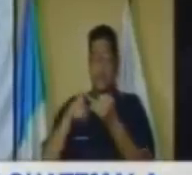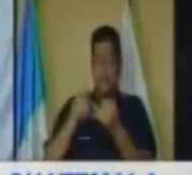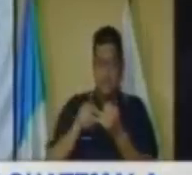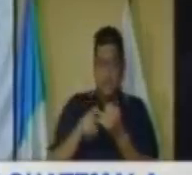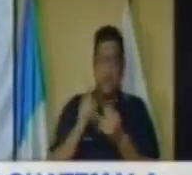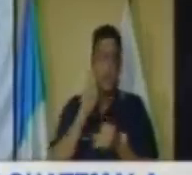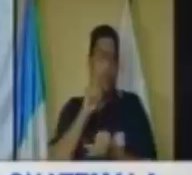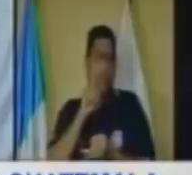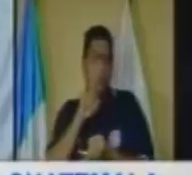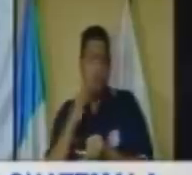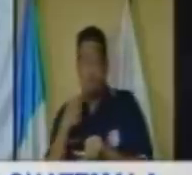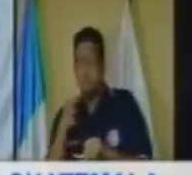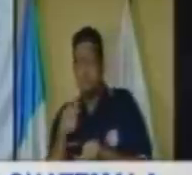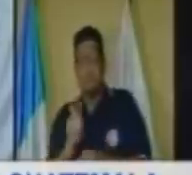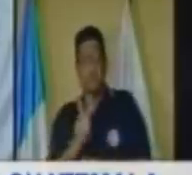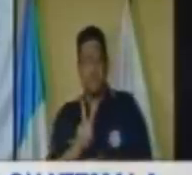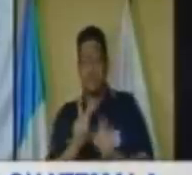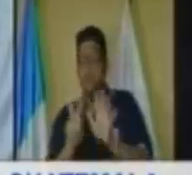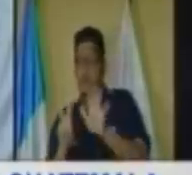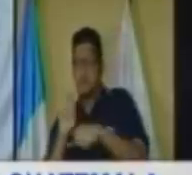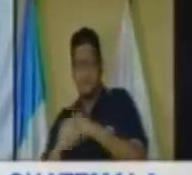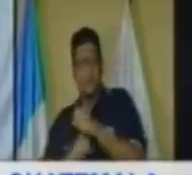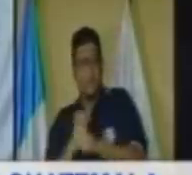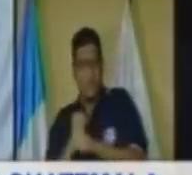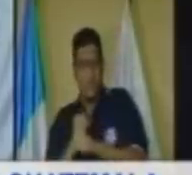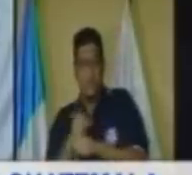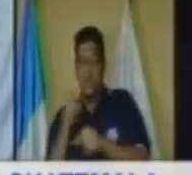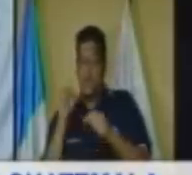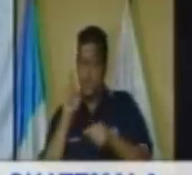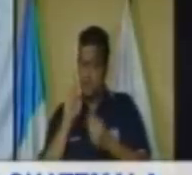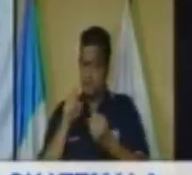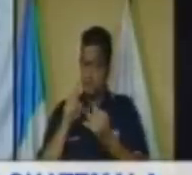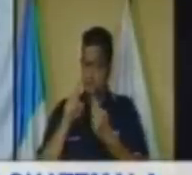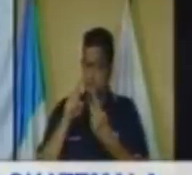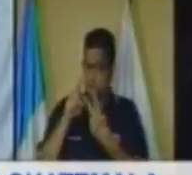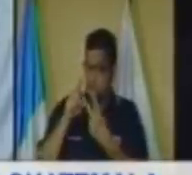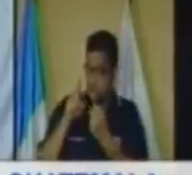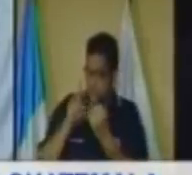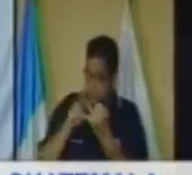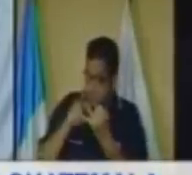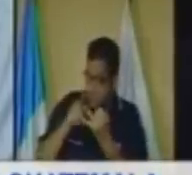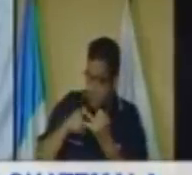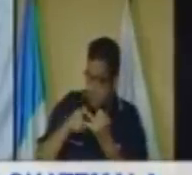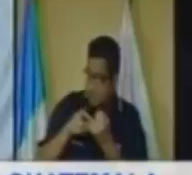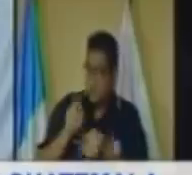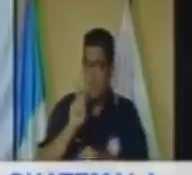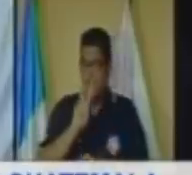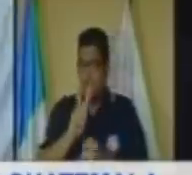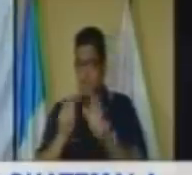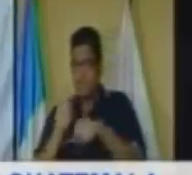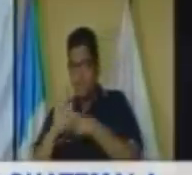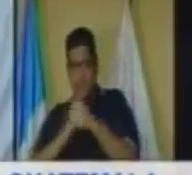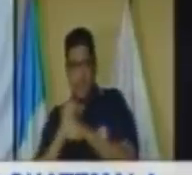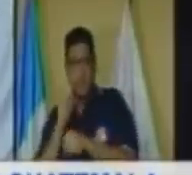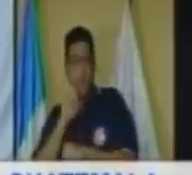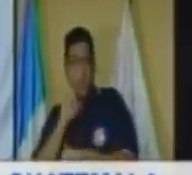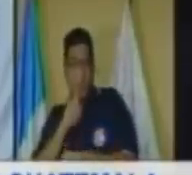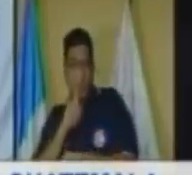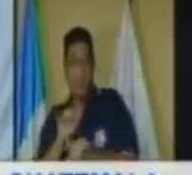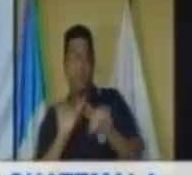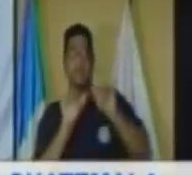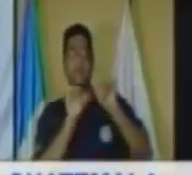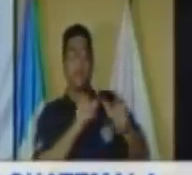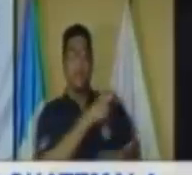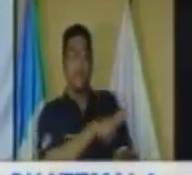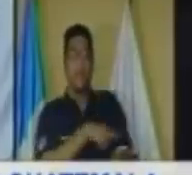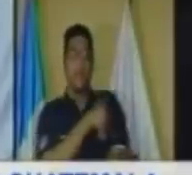favor, si no es del ministerio, no tomen en cuenta nada, aunque sean rumores, aunque digan es